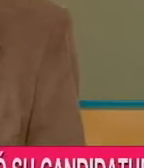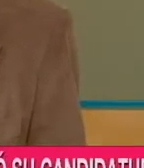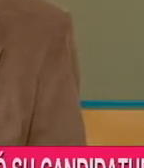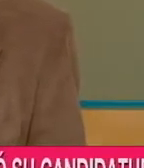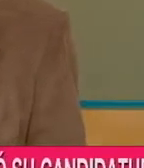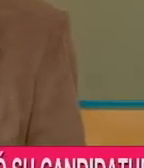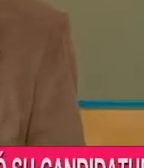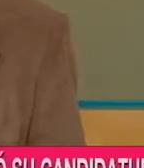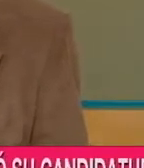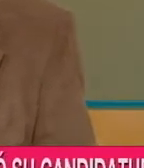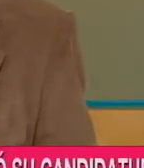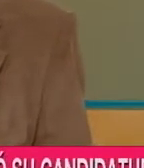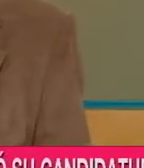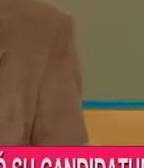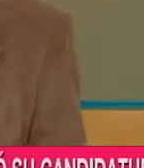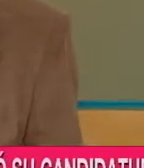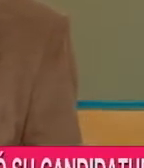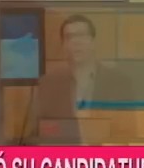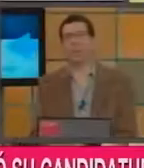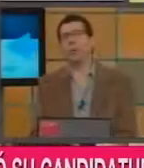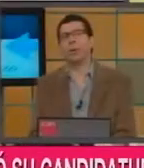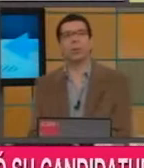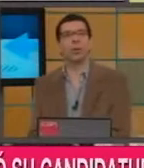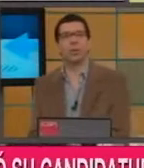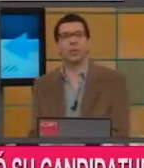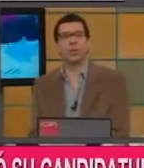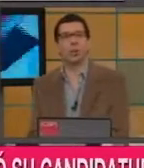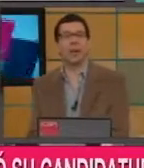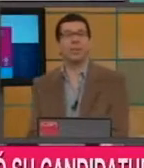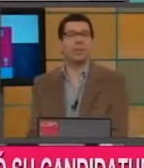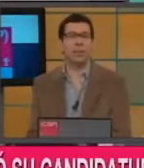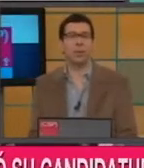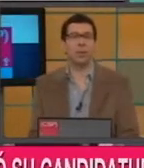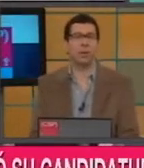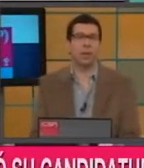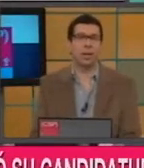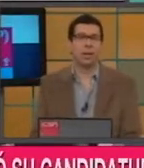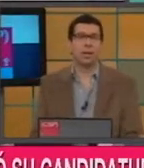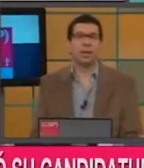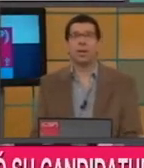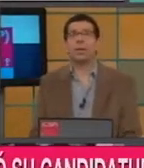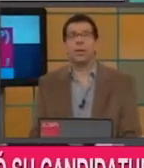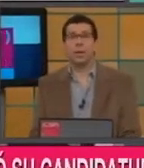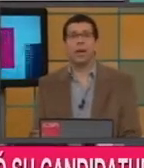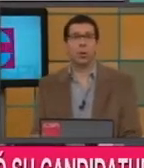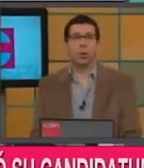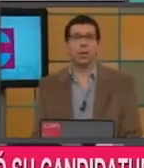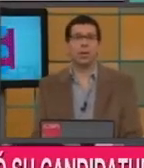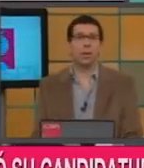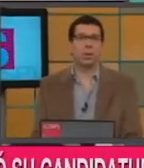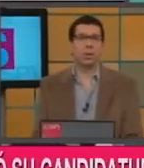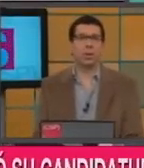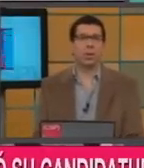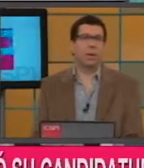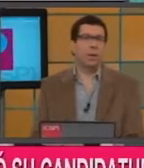Y el tablero electoral tiene sus tiempos. La verdad que hay tableros periodísticos de ansiedad periodística y también de algunos de